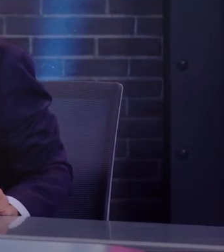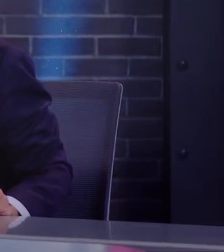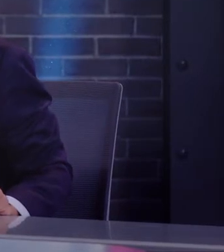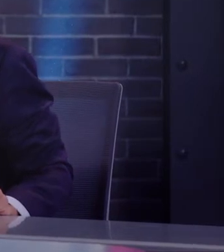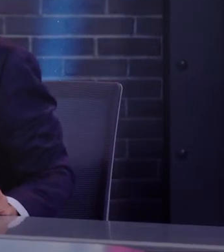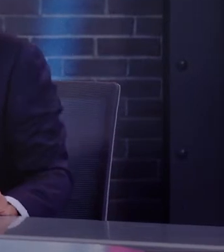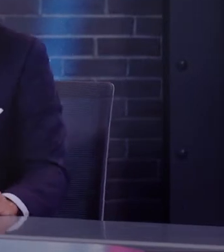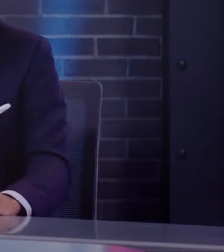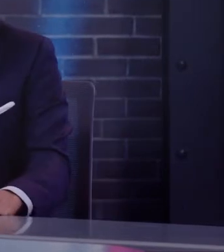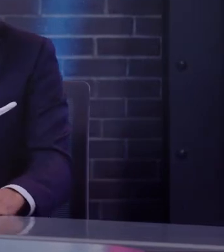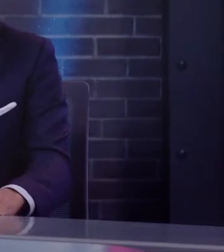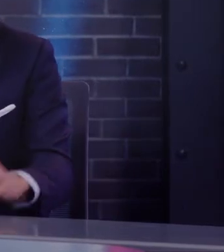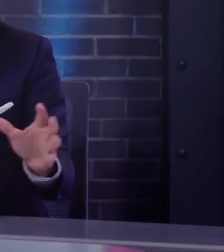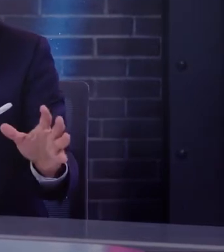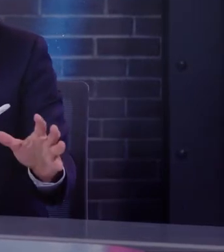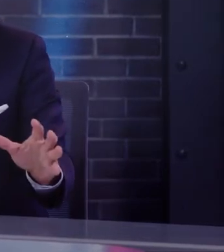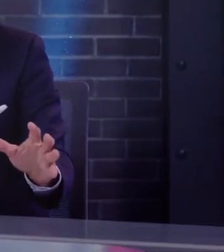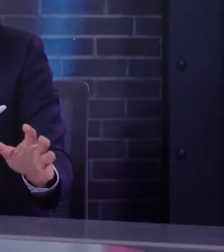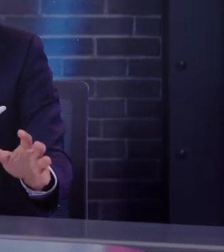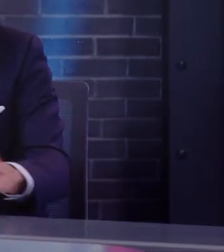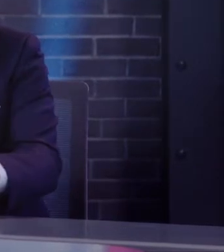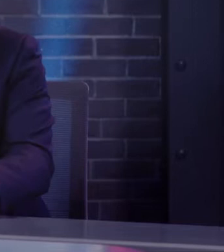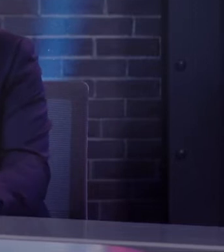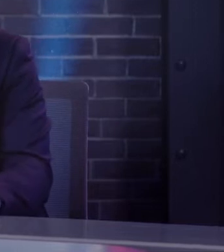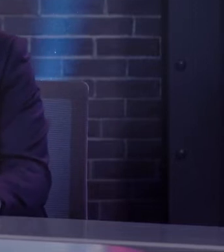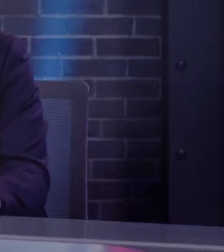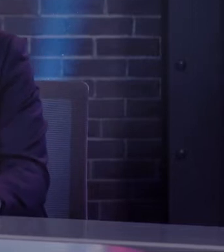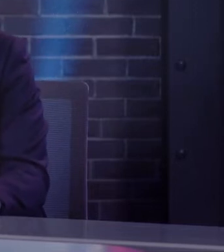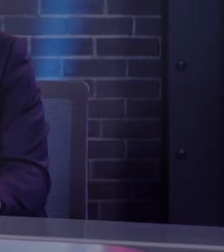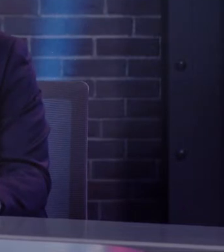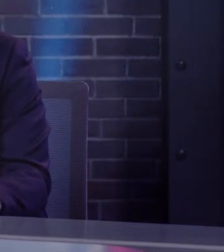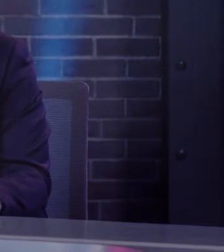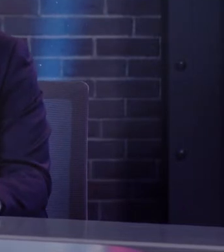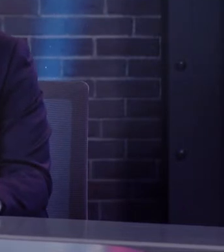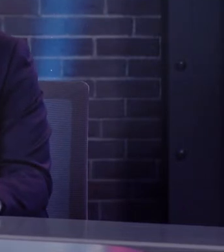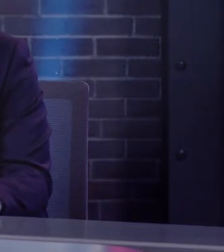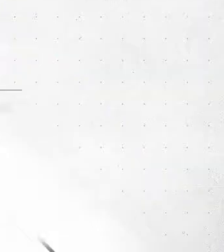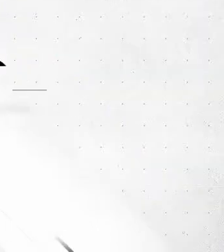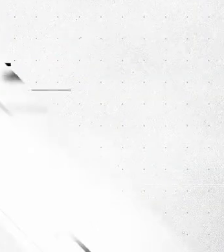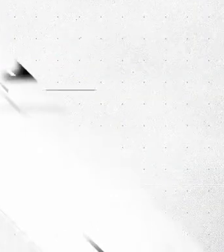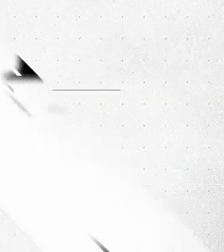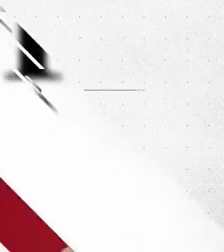junio. Y así como con el pico de la pandemia, también nos fue con lo de aplanar la curva.